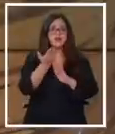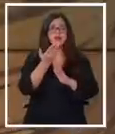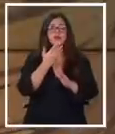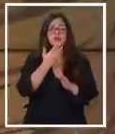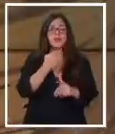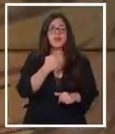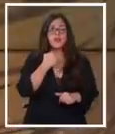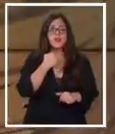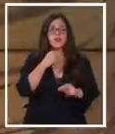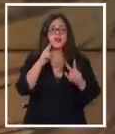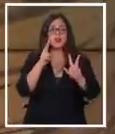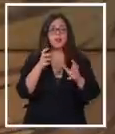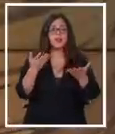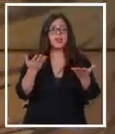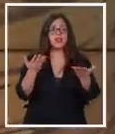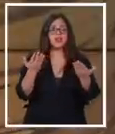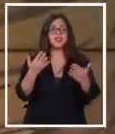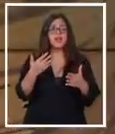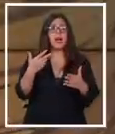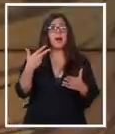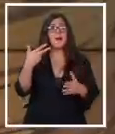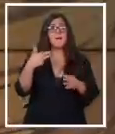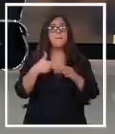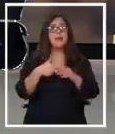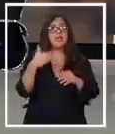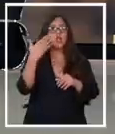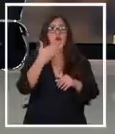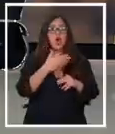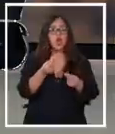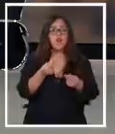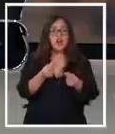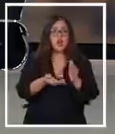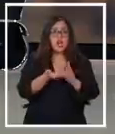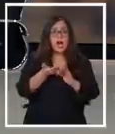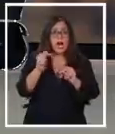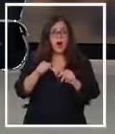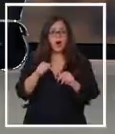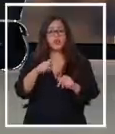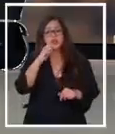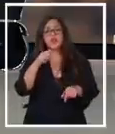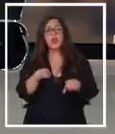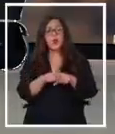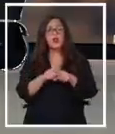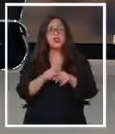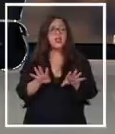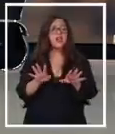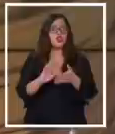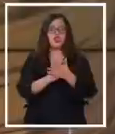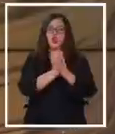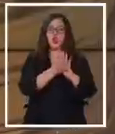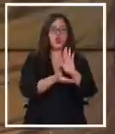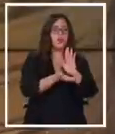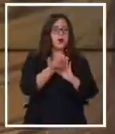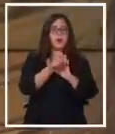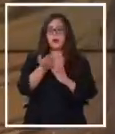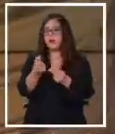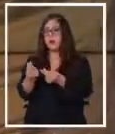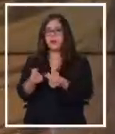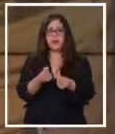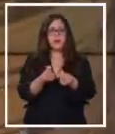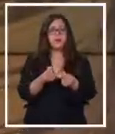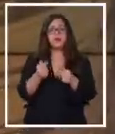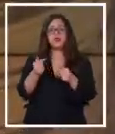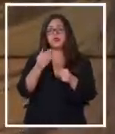tenemos el barril de petróleo a los precios que está hoy día eso también tiran para arriba todo el costo de precios pero también hubo factores